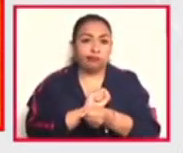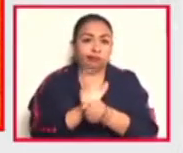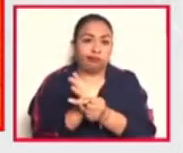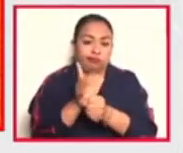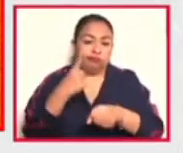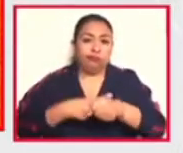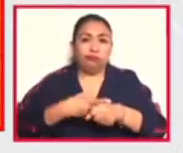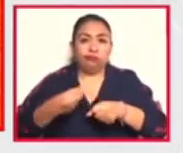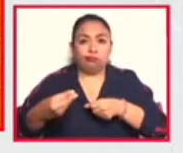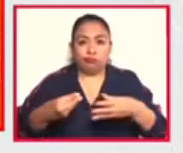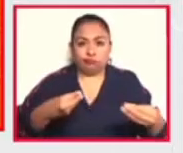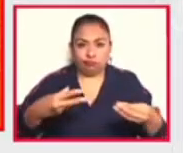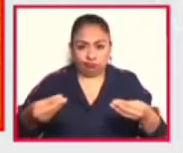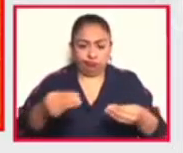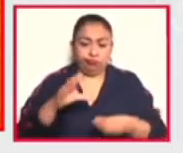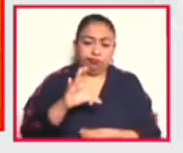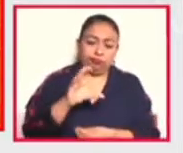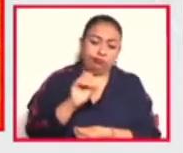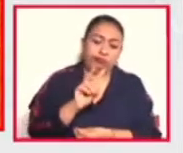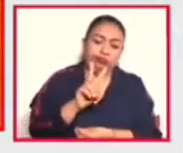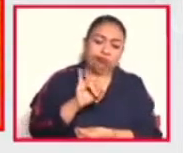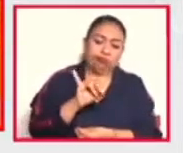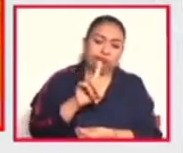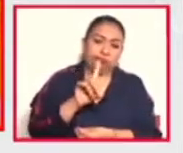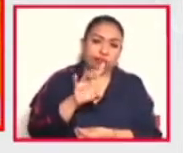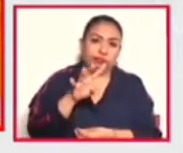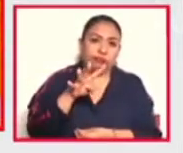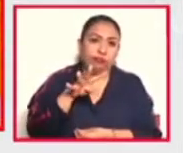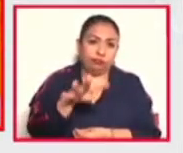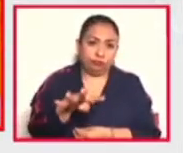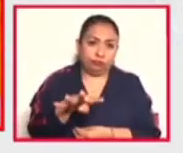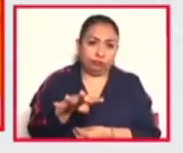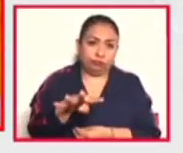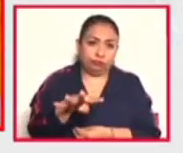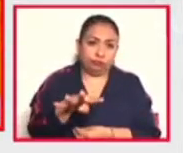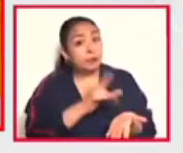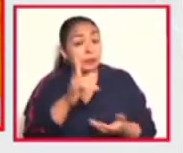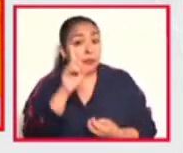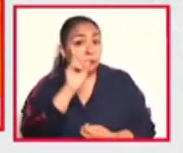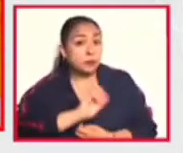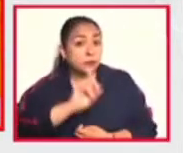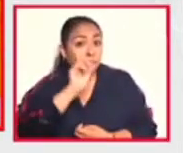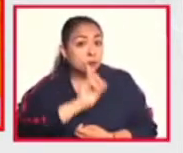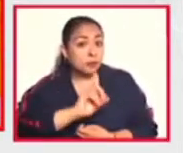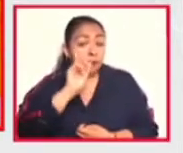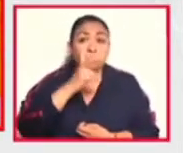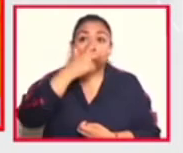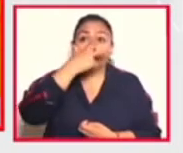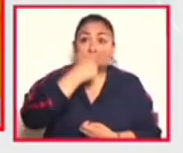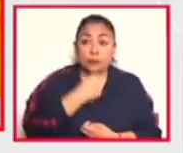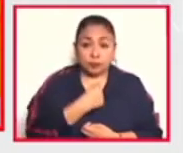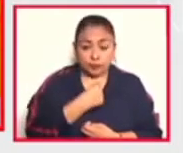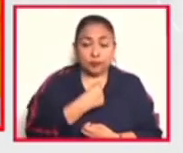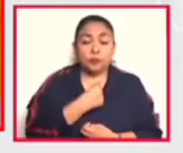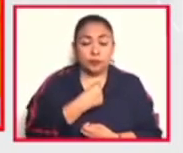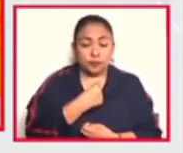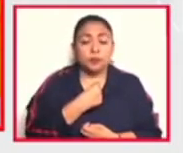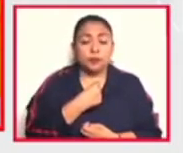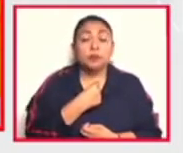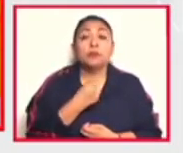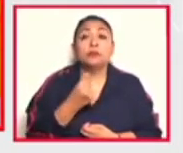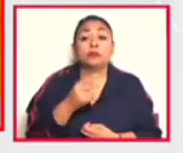del COVID-19. Agradezco a las mujeres y los hombres de los